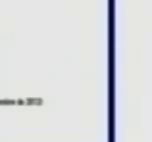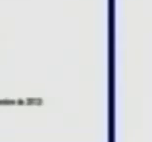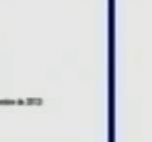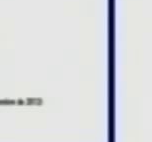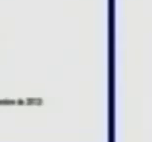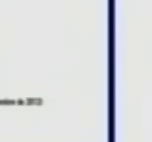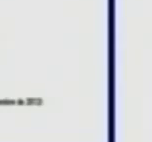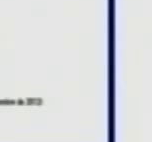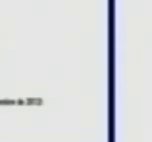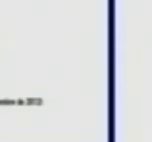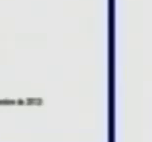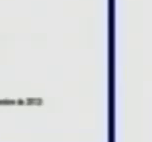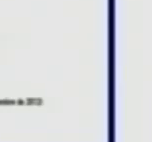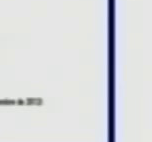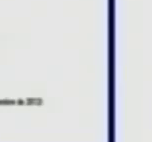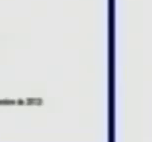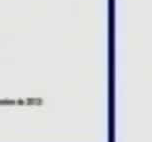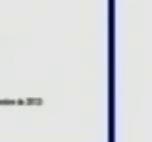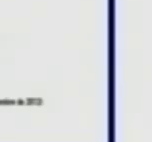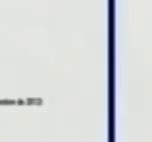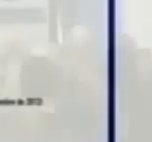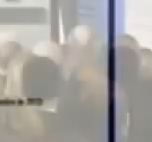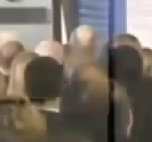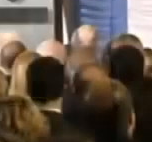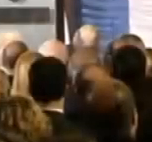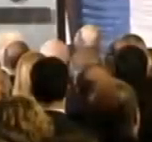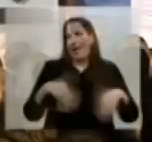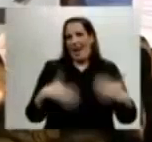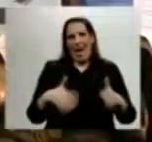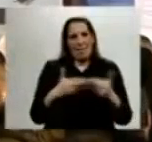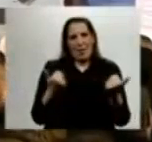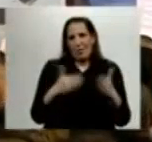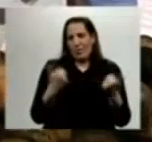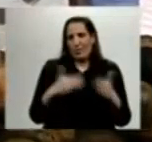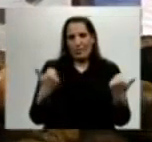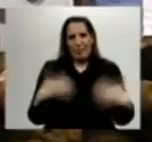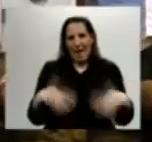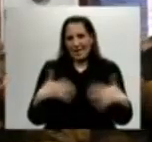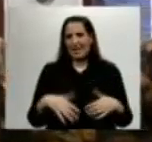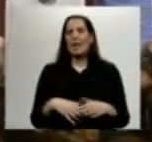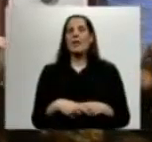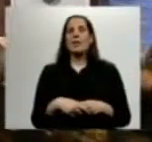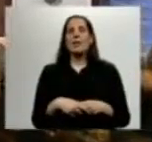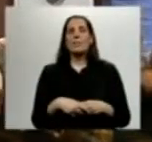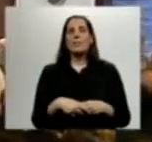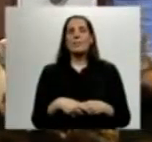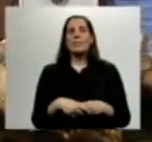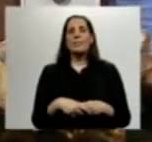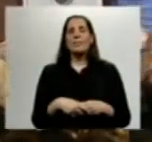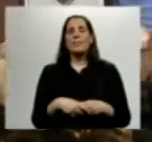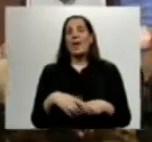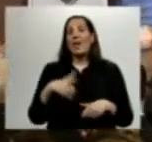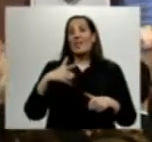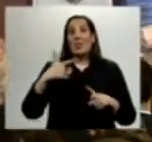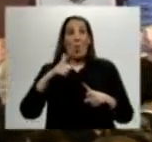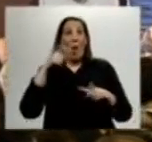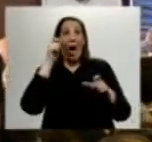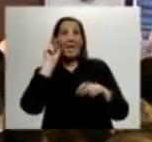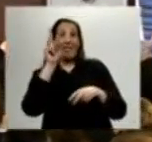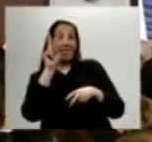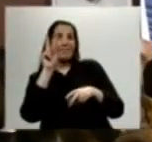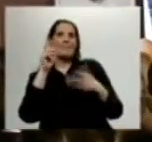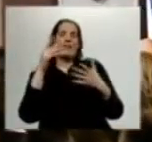tanto aligerar sustancialmente el trabajo que si no hubiera demandado muchísimo tiempo más. Pero este trabajo, no solamente en